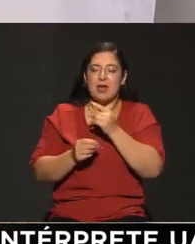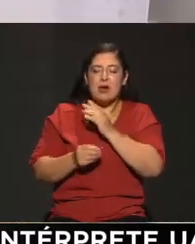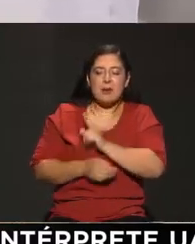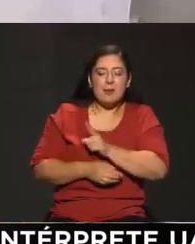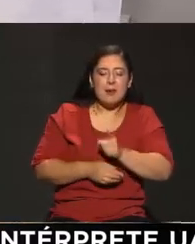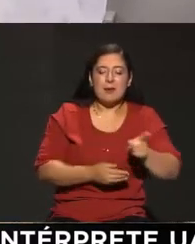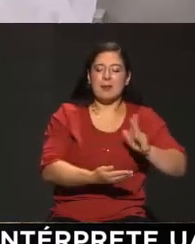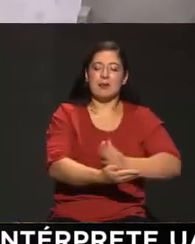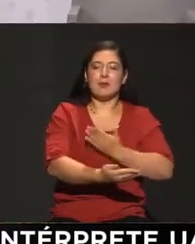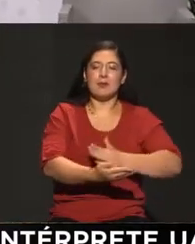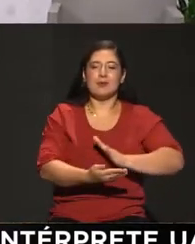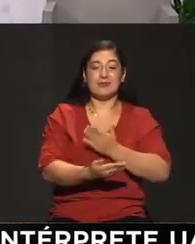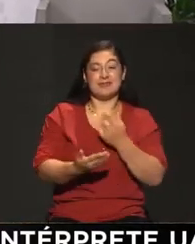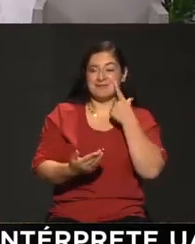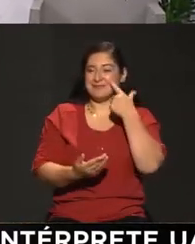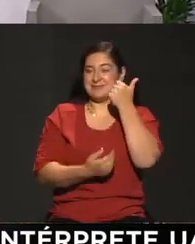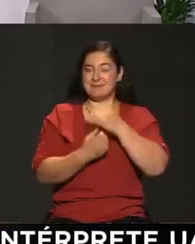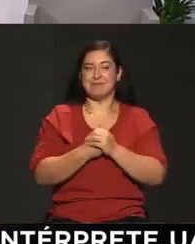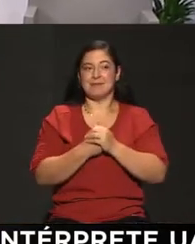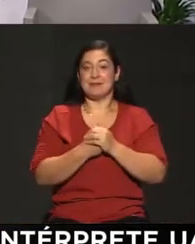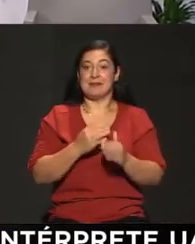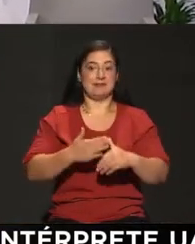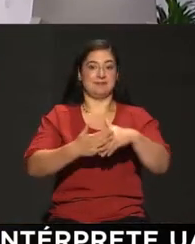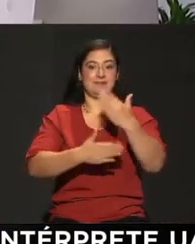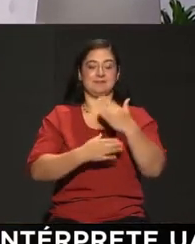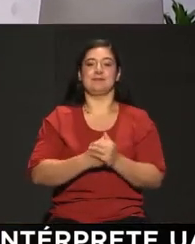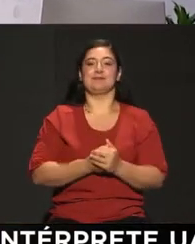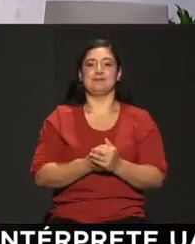separadas, pues va a funcionar muy bien. Entonces entramos en materia.